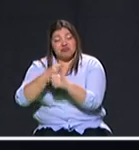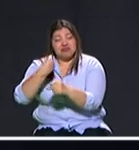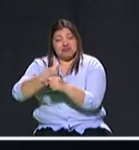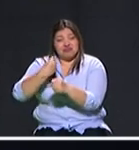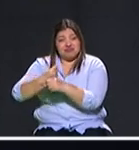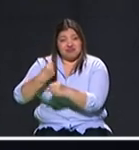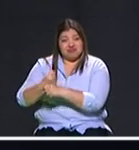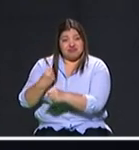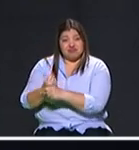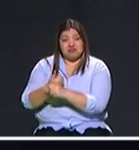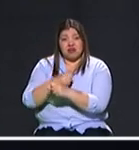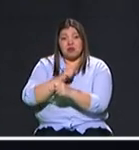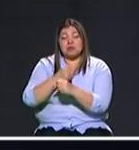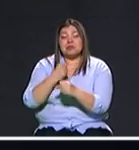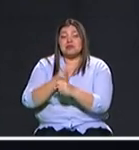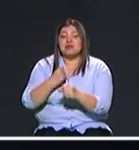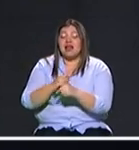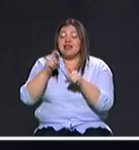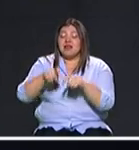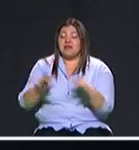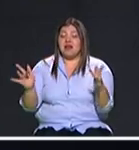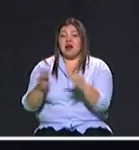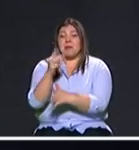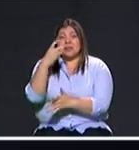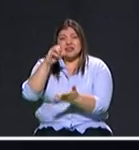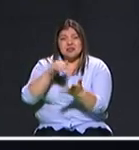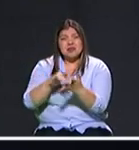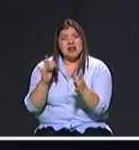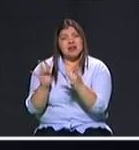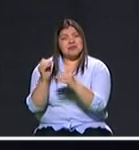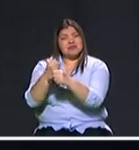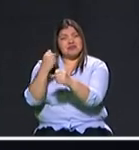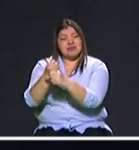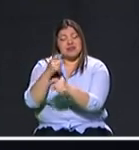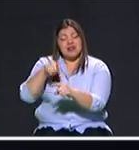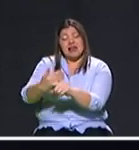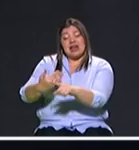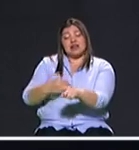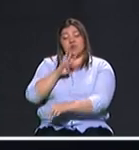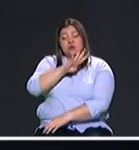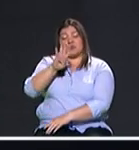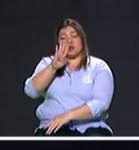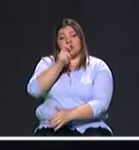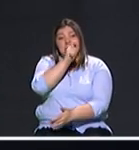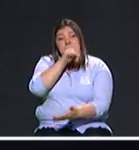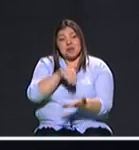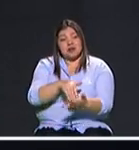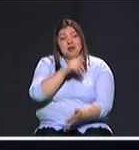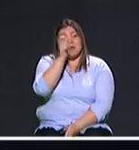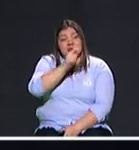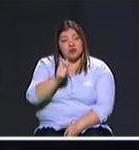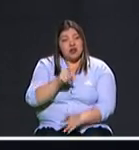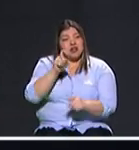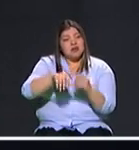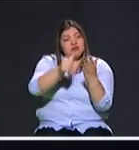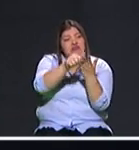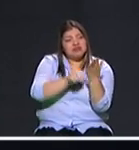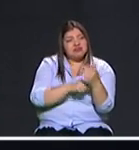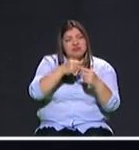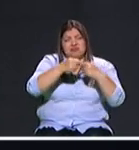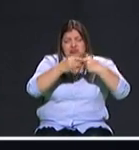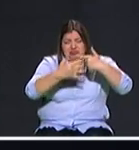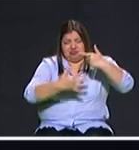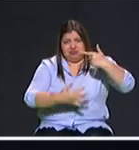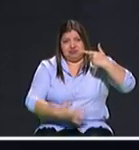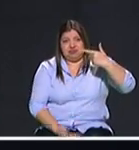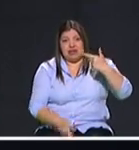de trabajo se necesitan 44 mil jóvenes formándose en programación y de sistemas ciberseguridad etcétera toda la